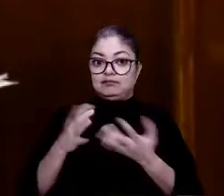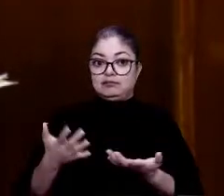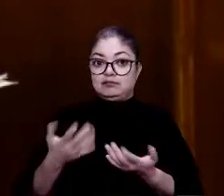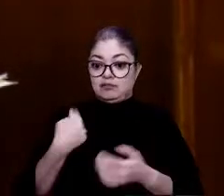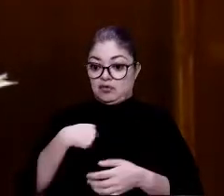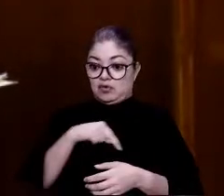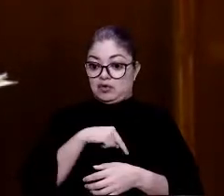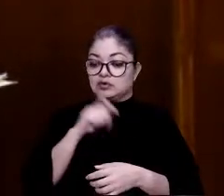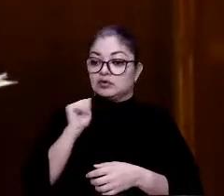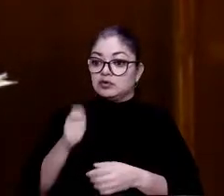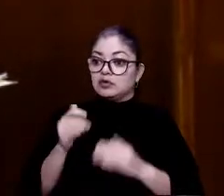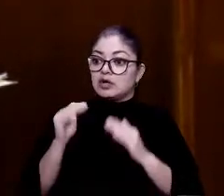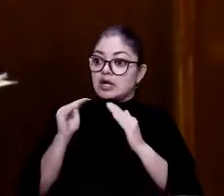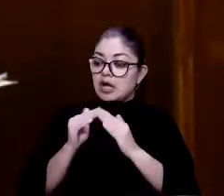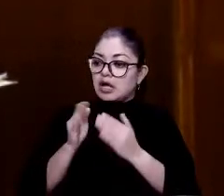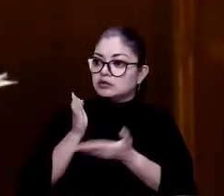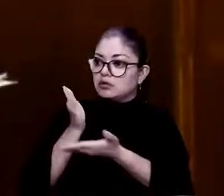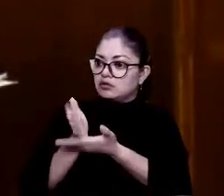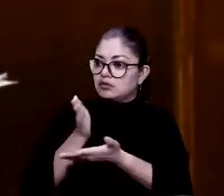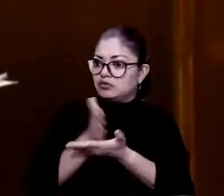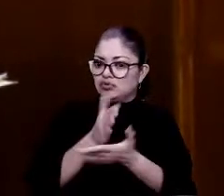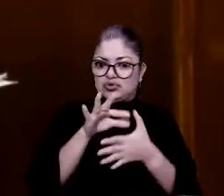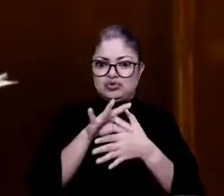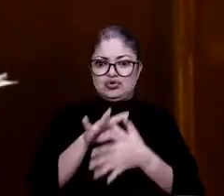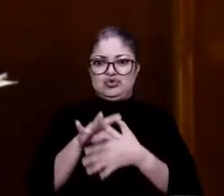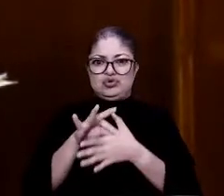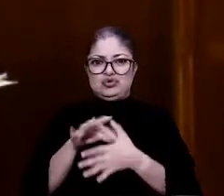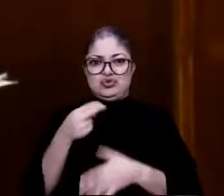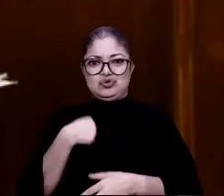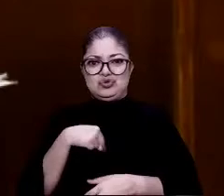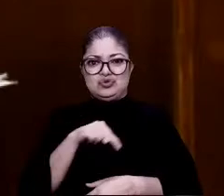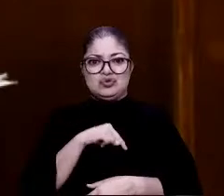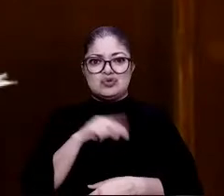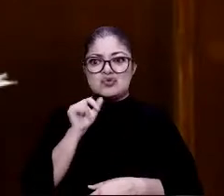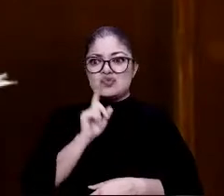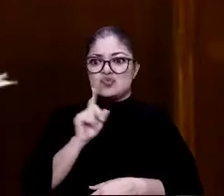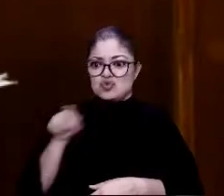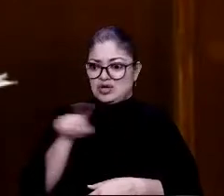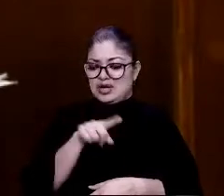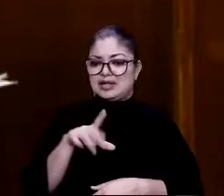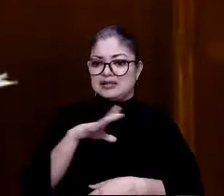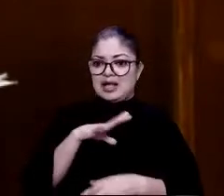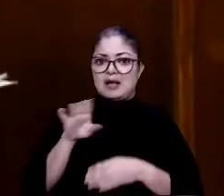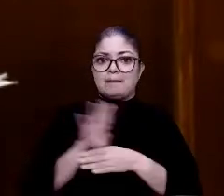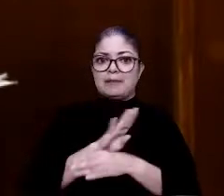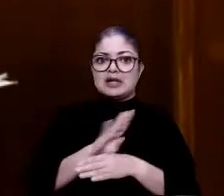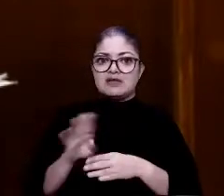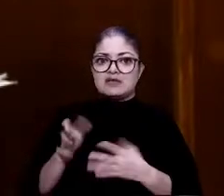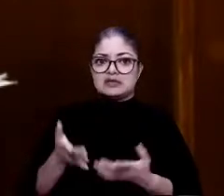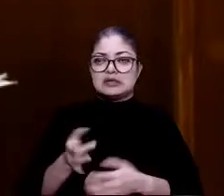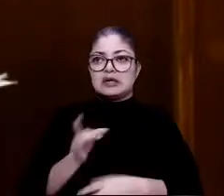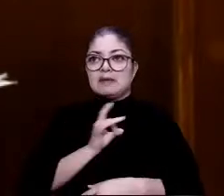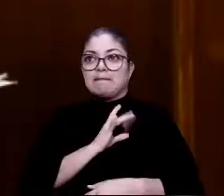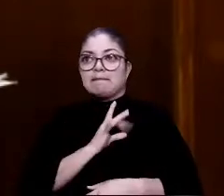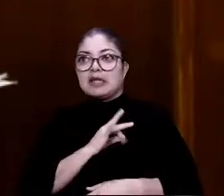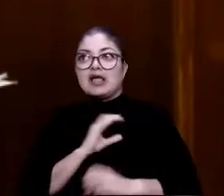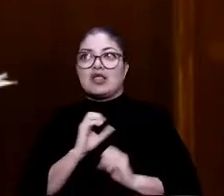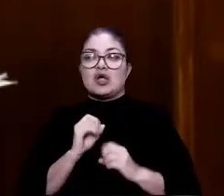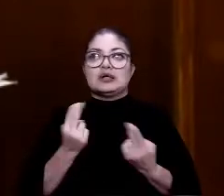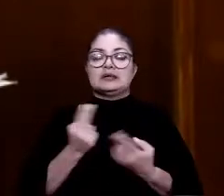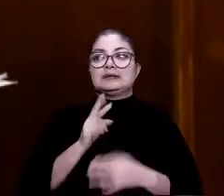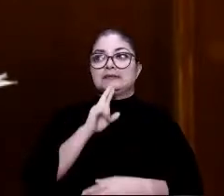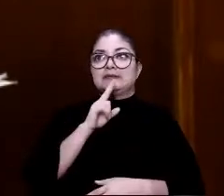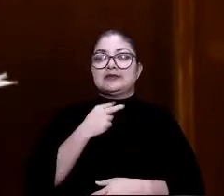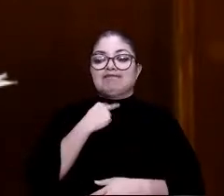Nuestros recorridos casa por casa nos han dejado testimonio de mujeres beneficiarias que por miedo o necesidad no alzan la